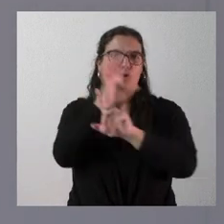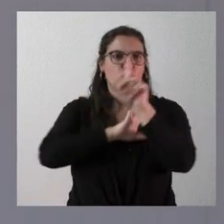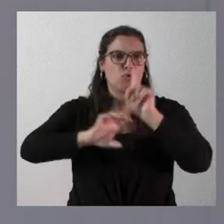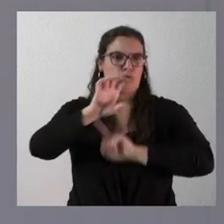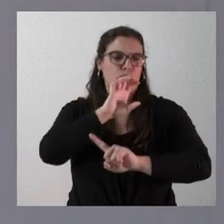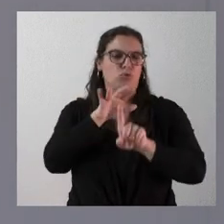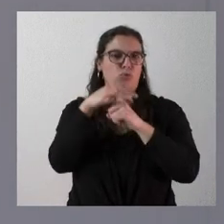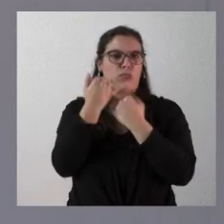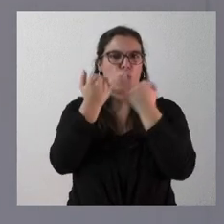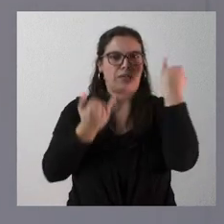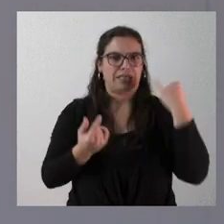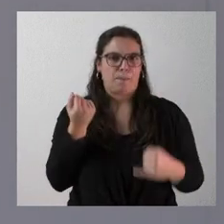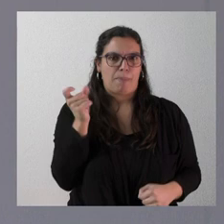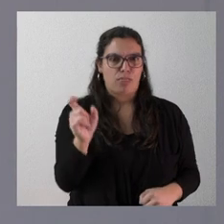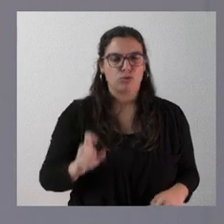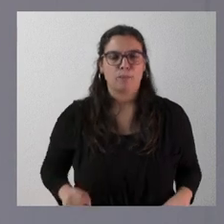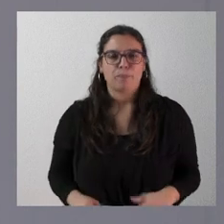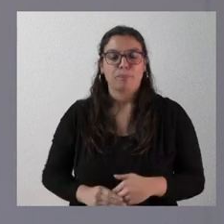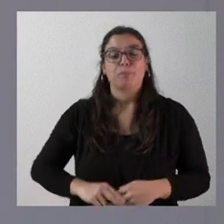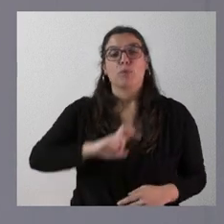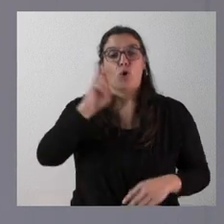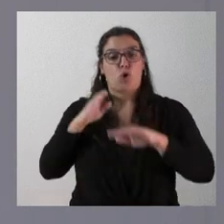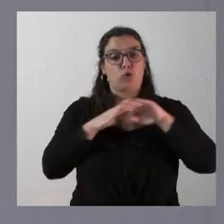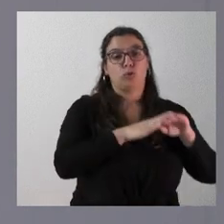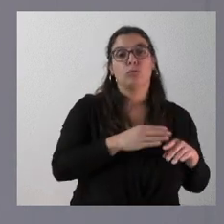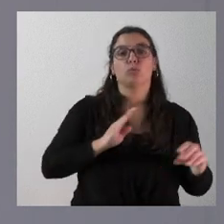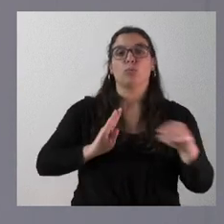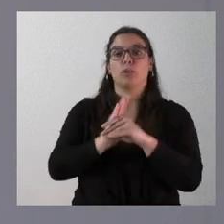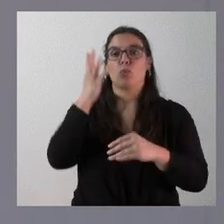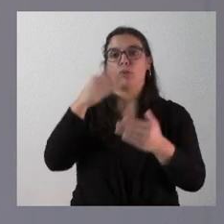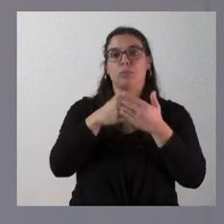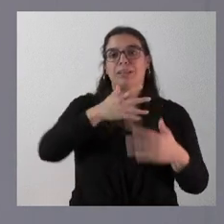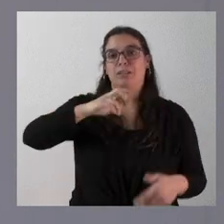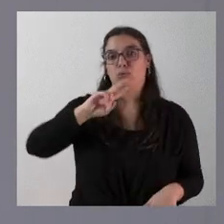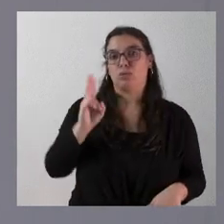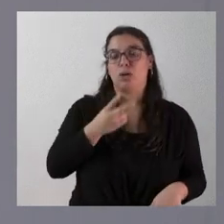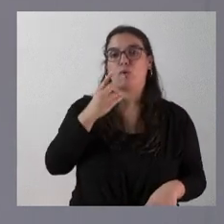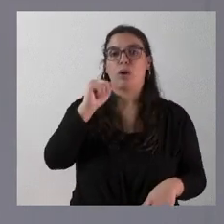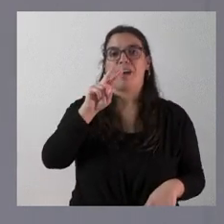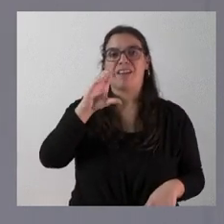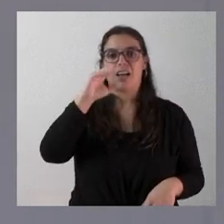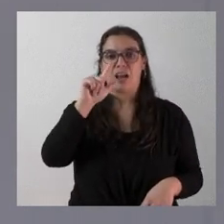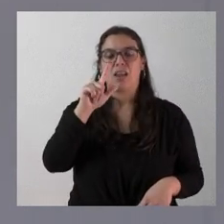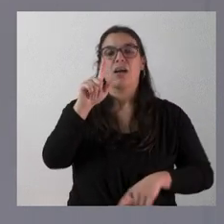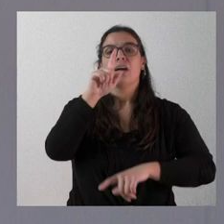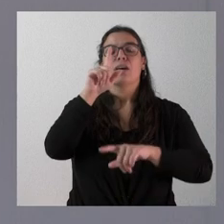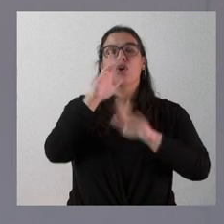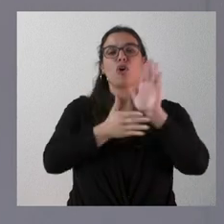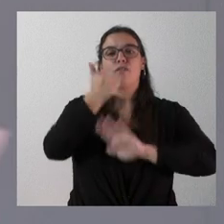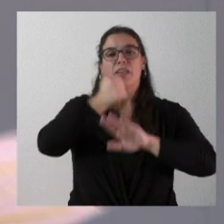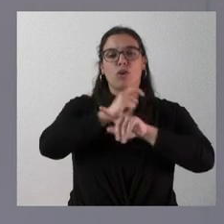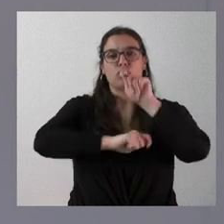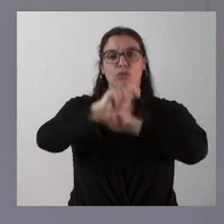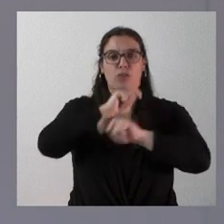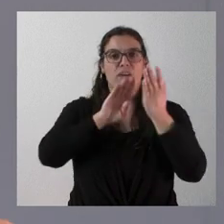de precios en otro orden de circunstancias una de 4.500 euros a cabecar la confederación de asociaciones de vecinos